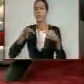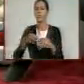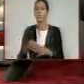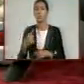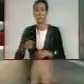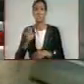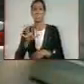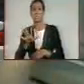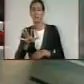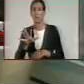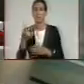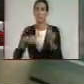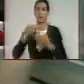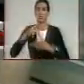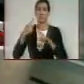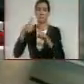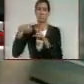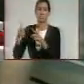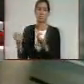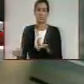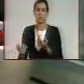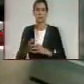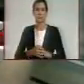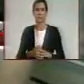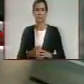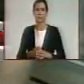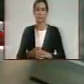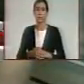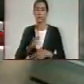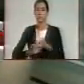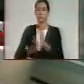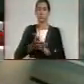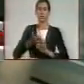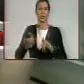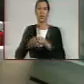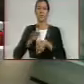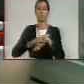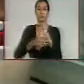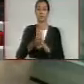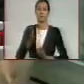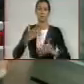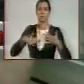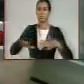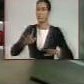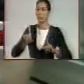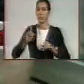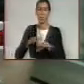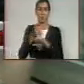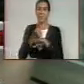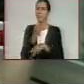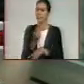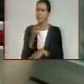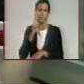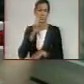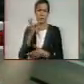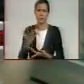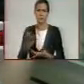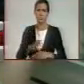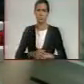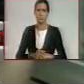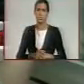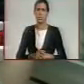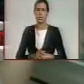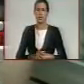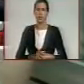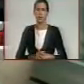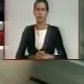Ya llevan cinco. Y todo el candidato es todo como Poncio Pilato, se lava las manos en todo. Ahora, entonces